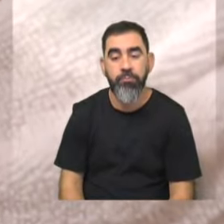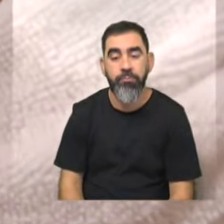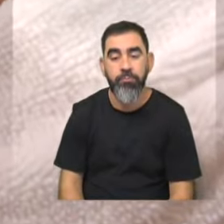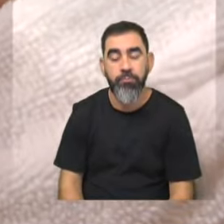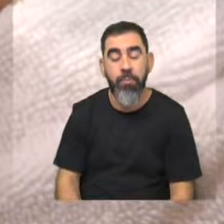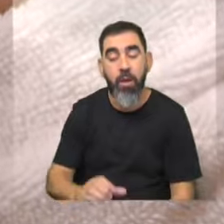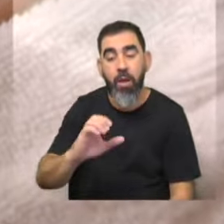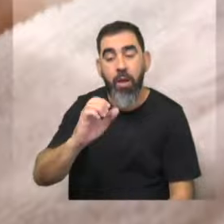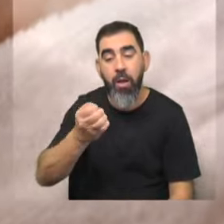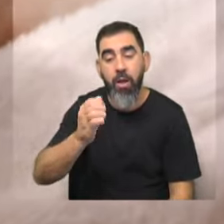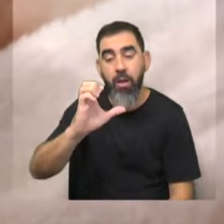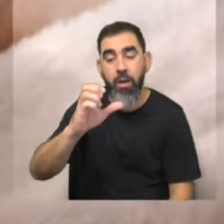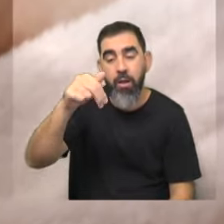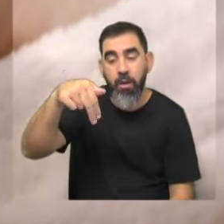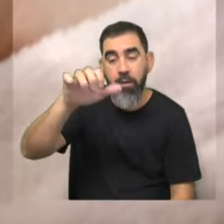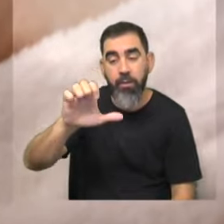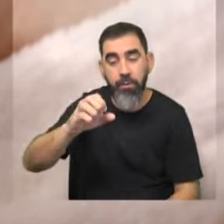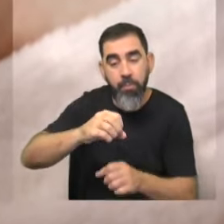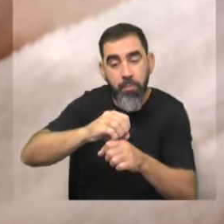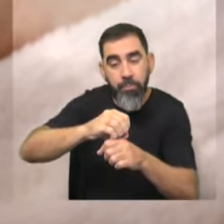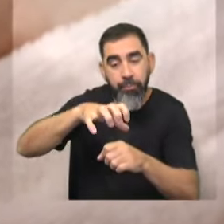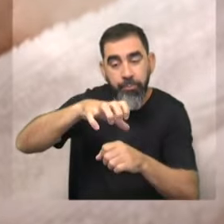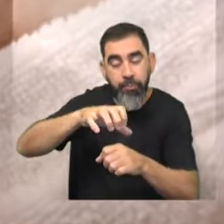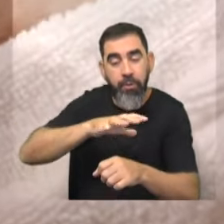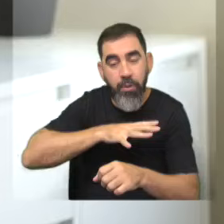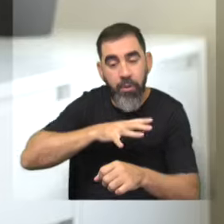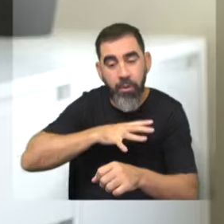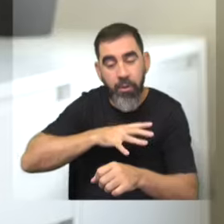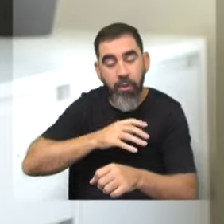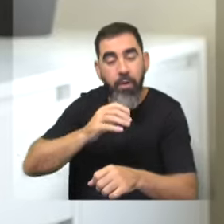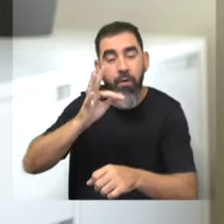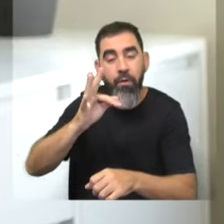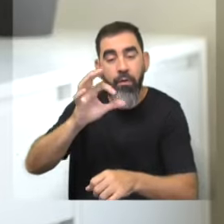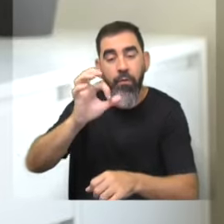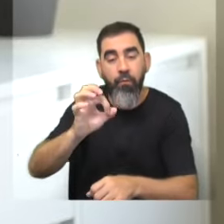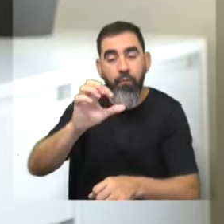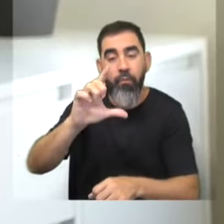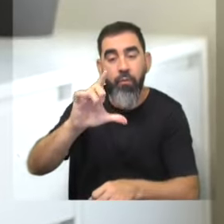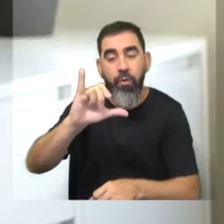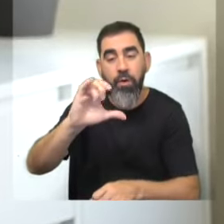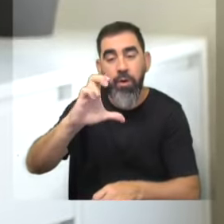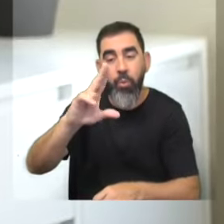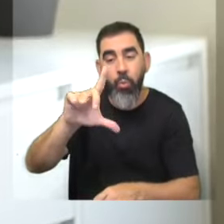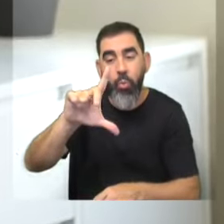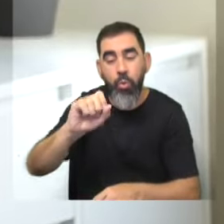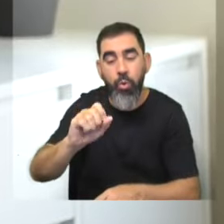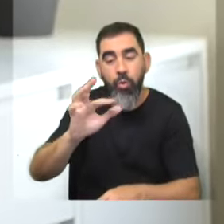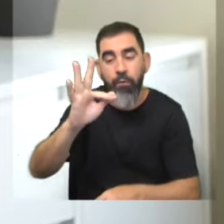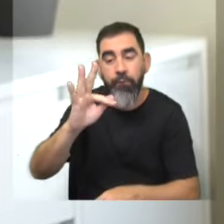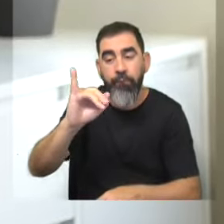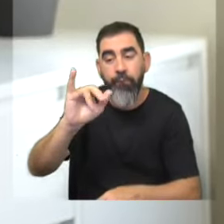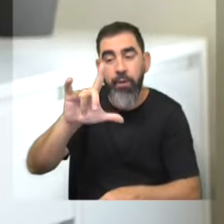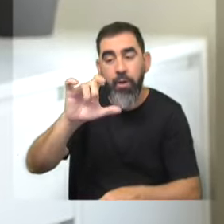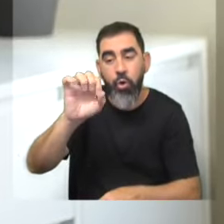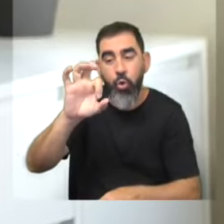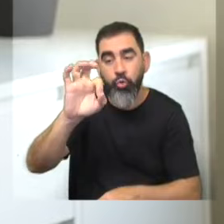El acné es una patología inflamatoria que afecta al folículo piloso. Lo que genera es, dentro del folículo piloso, donde hay una